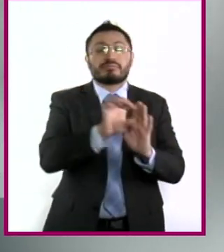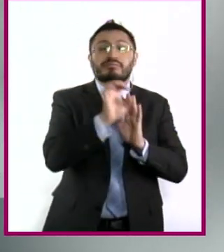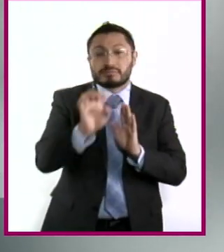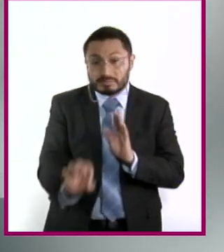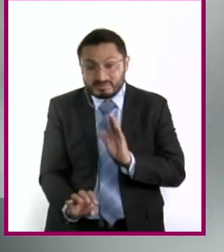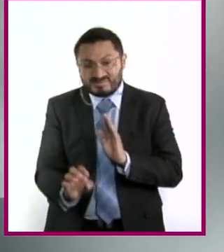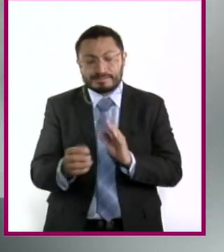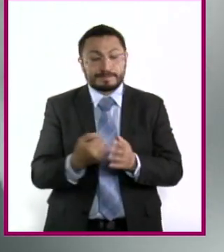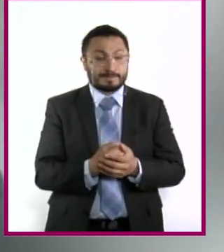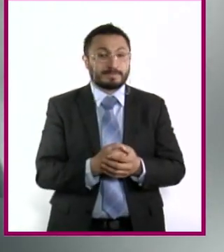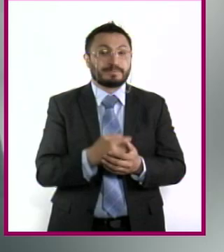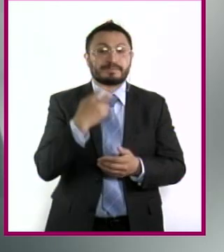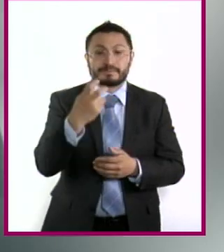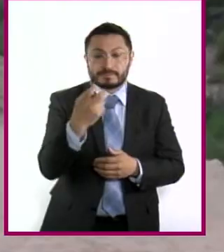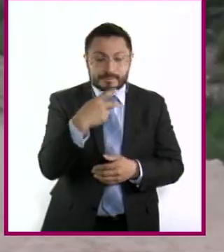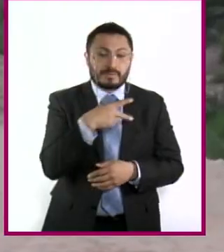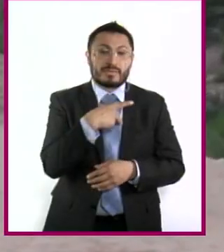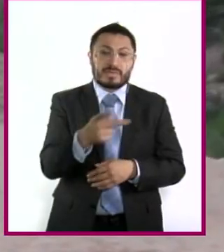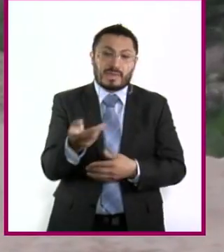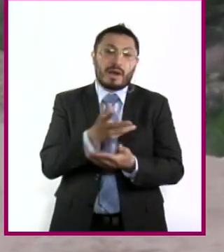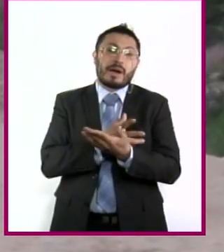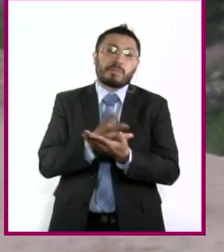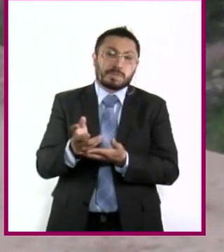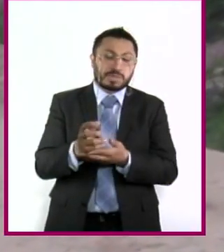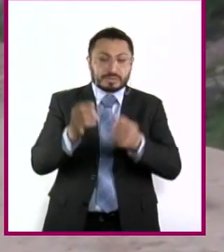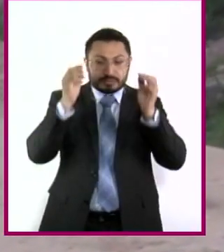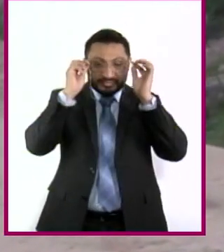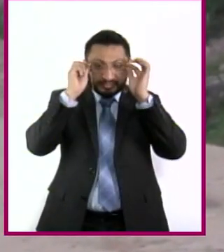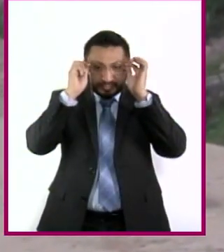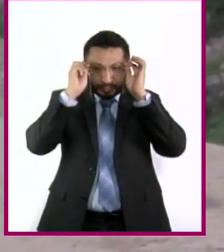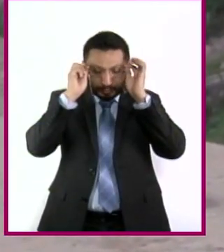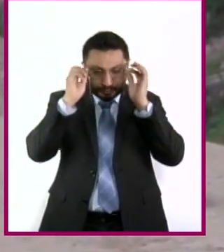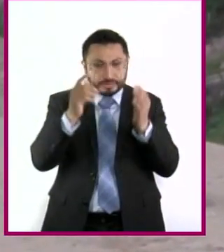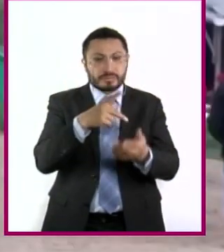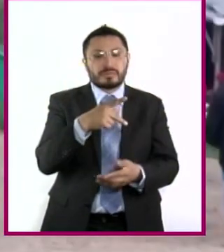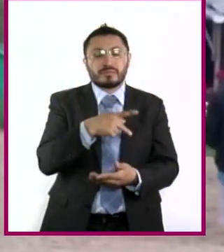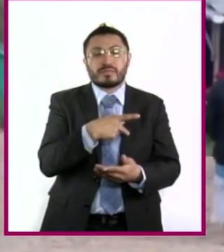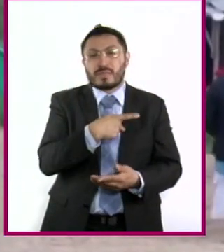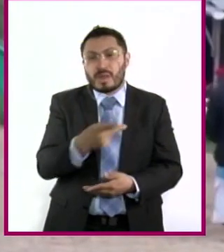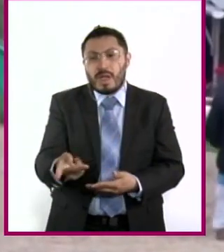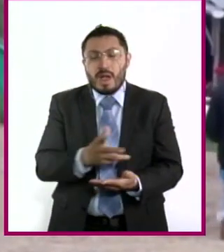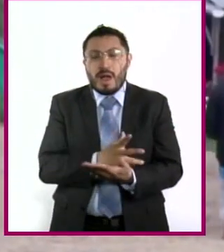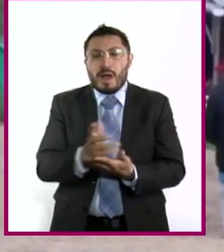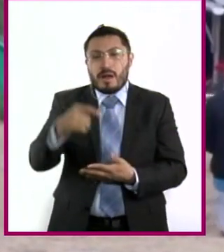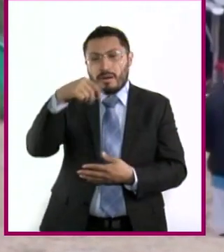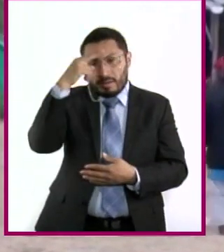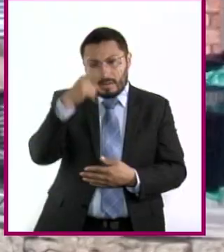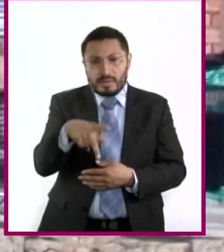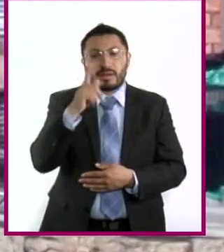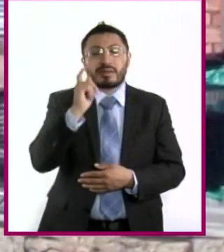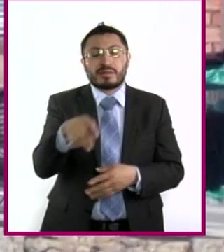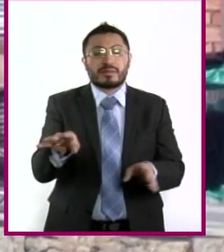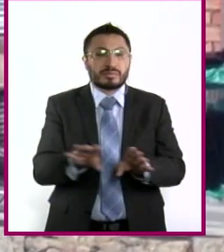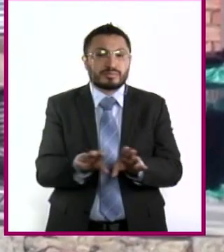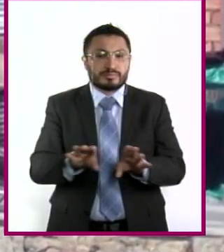es justamente la pobreza extrema. Pobreza extrema para nuestro país significa que